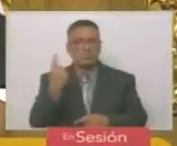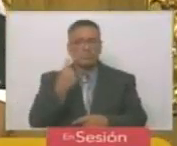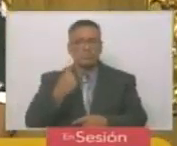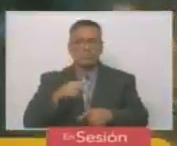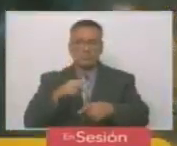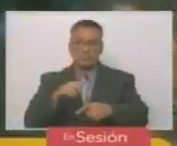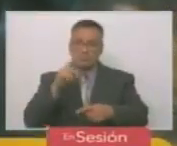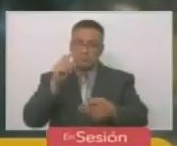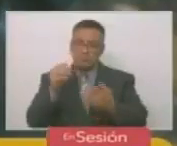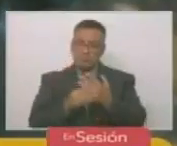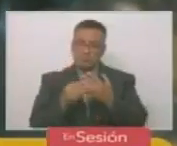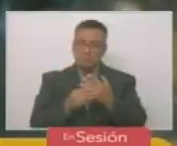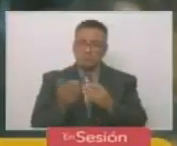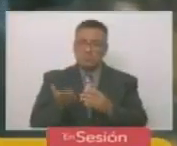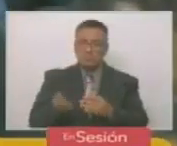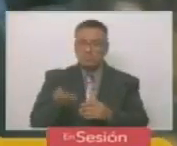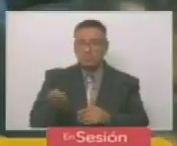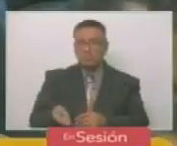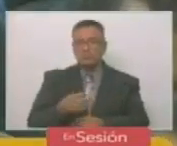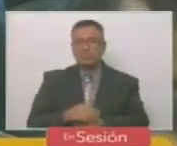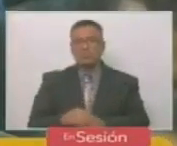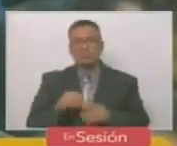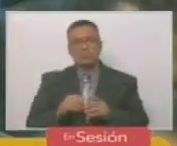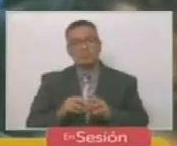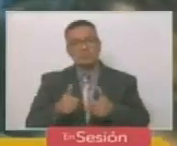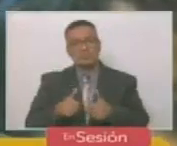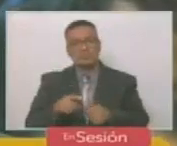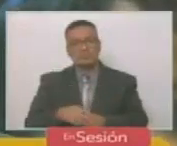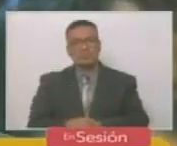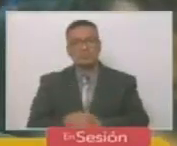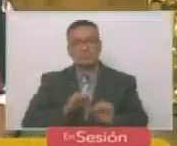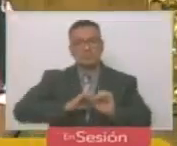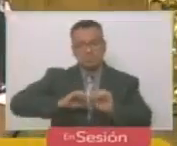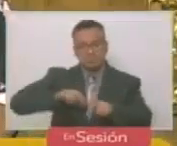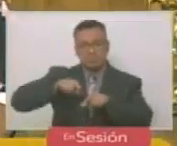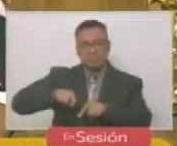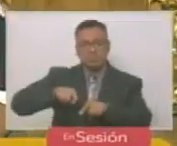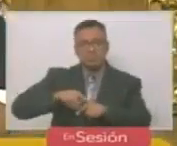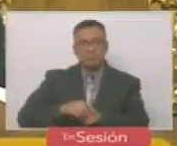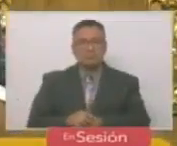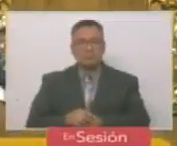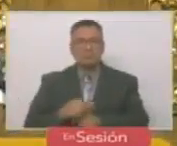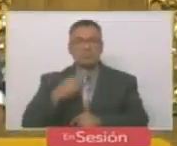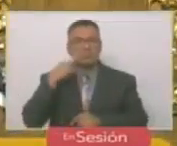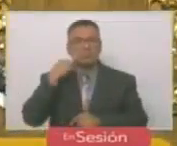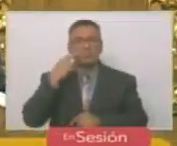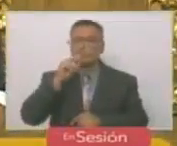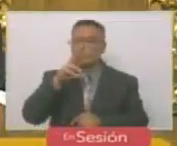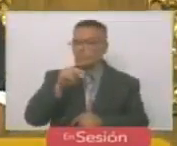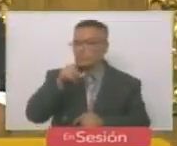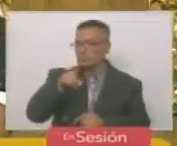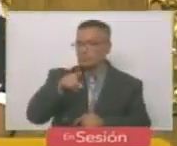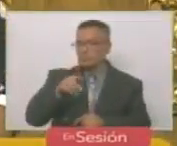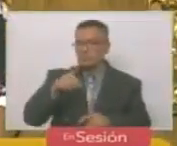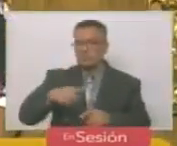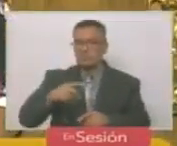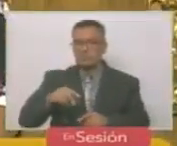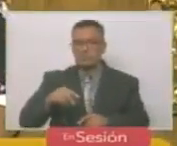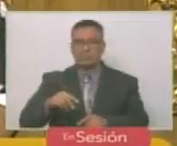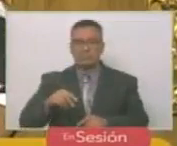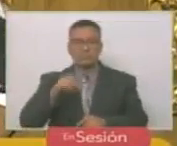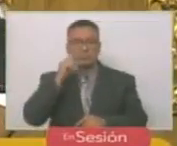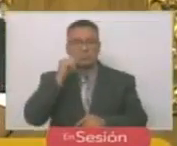con los principios fundamentales de no discriminación por razones de su negritud, sino también con el derecho de las mujeres